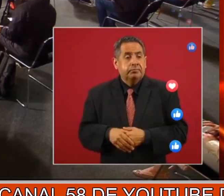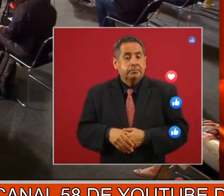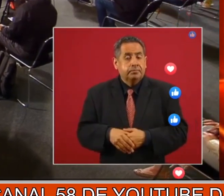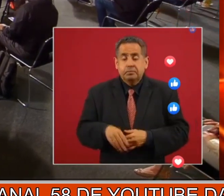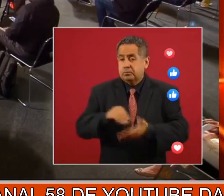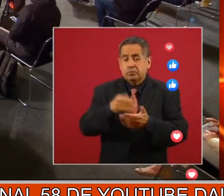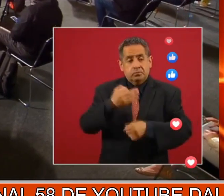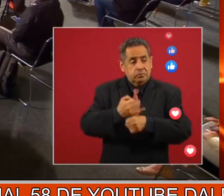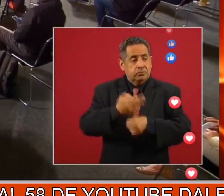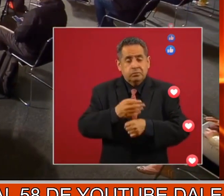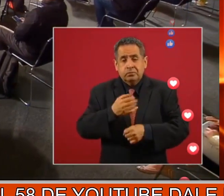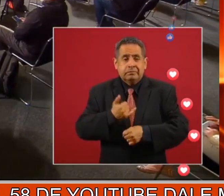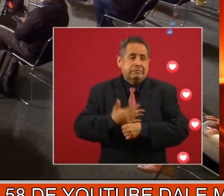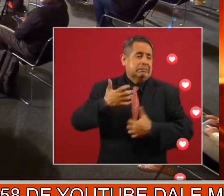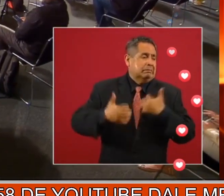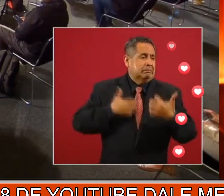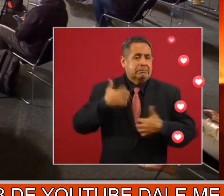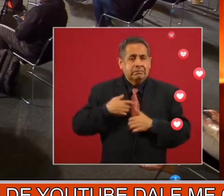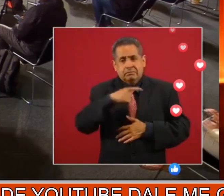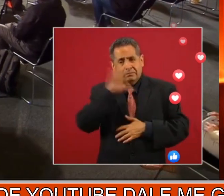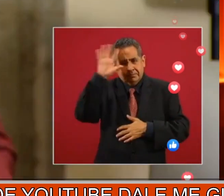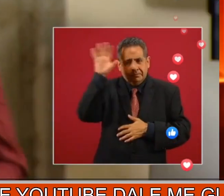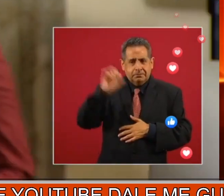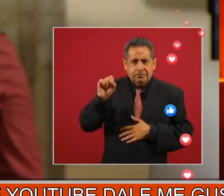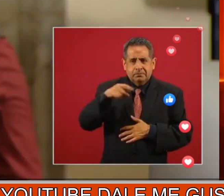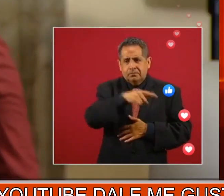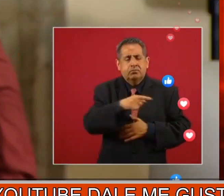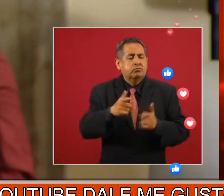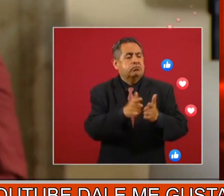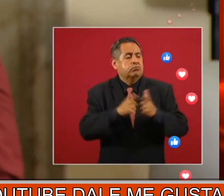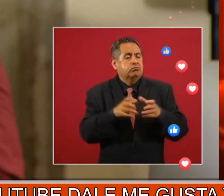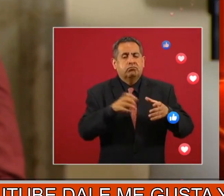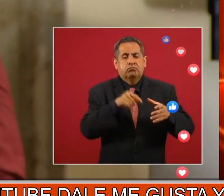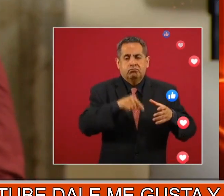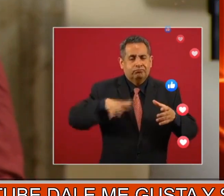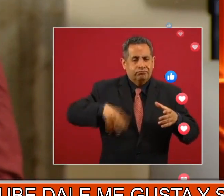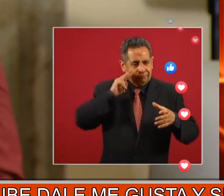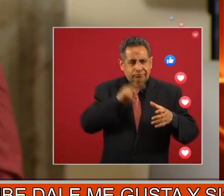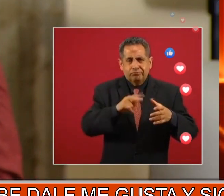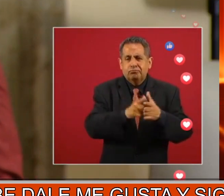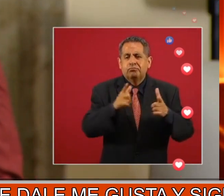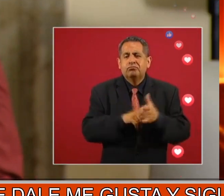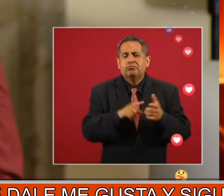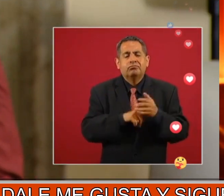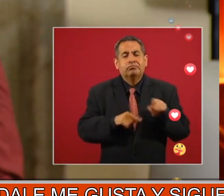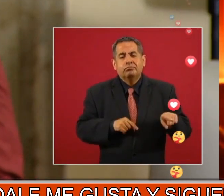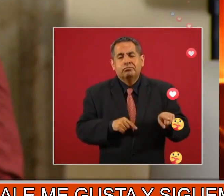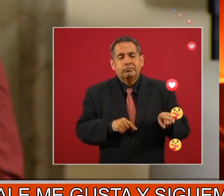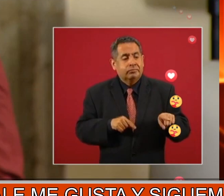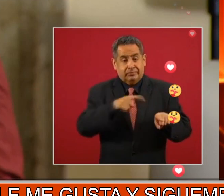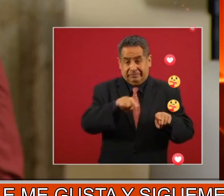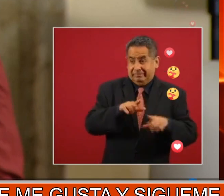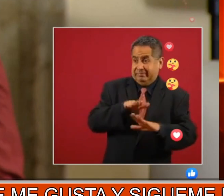de los habitantes de Morelos, que tal parece en el caso del grupo. Lo que estamos viendo aquí es el grupo que estuvo en contra